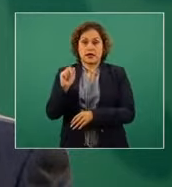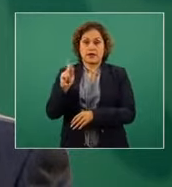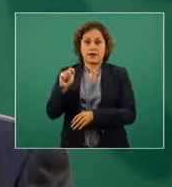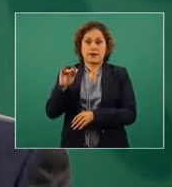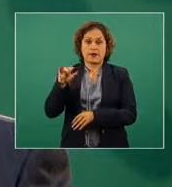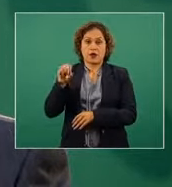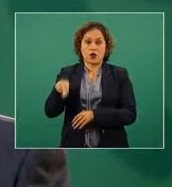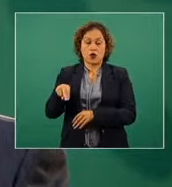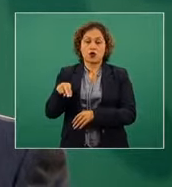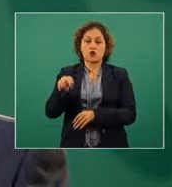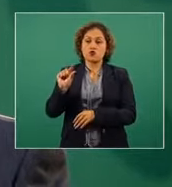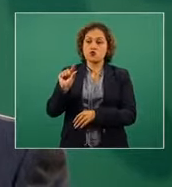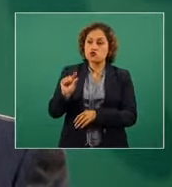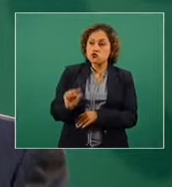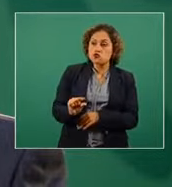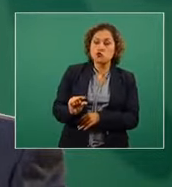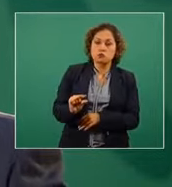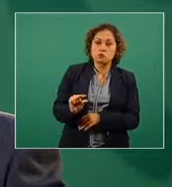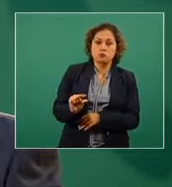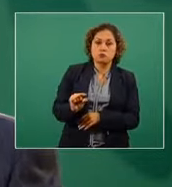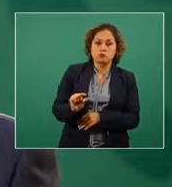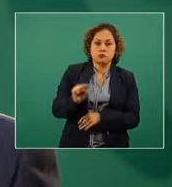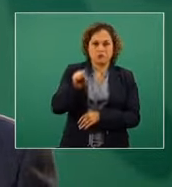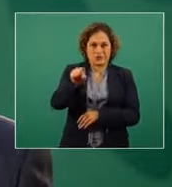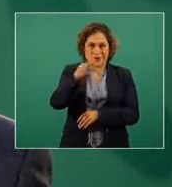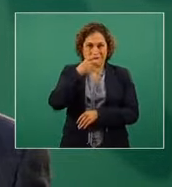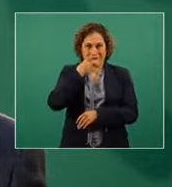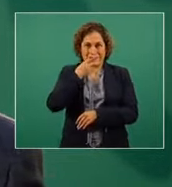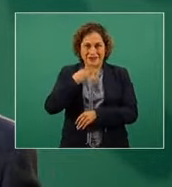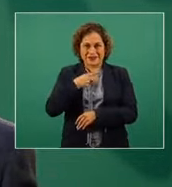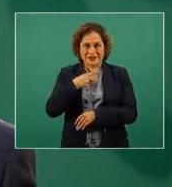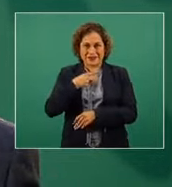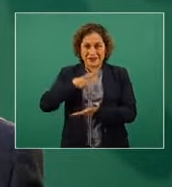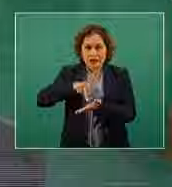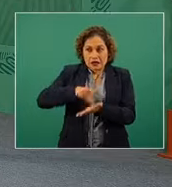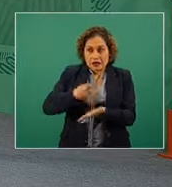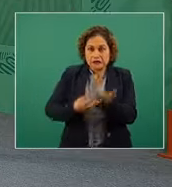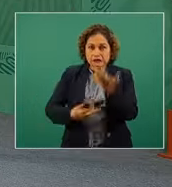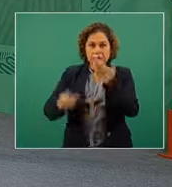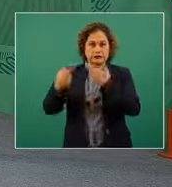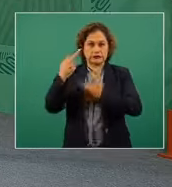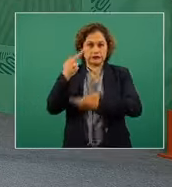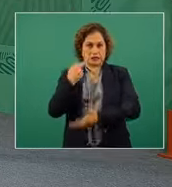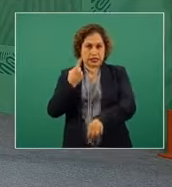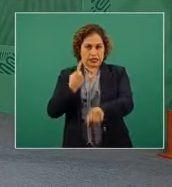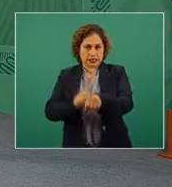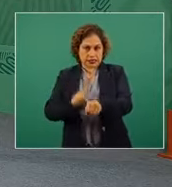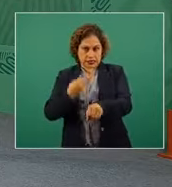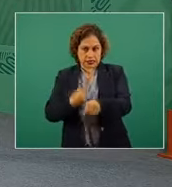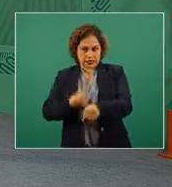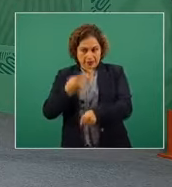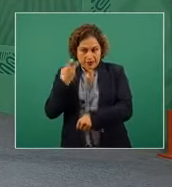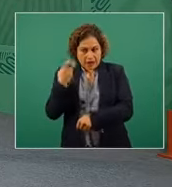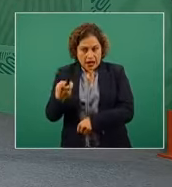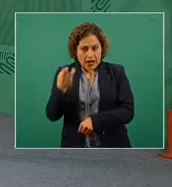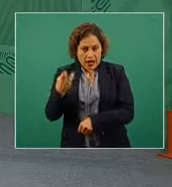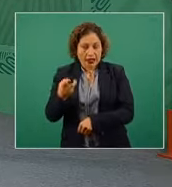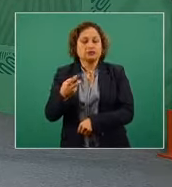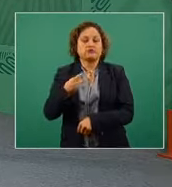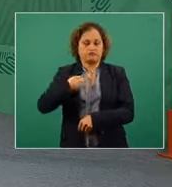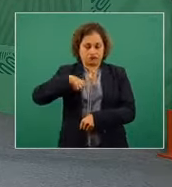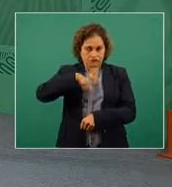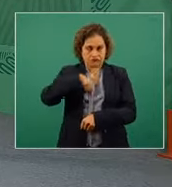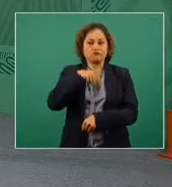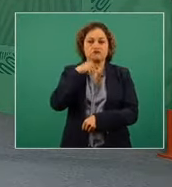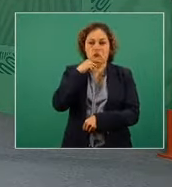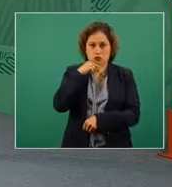riesgo de rebrote del que usted habla es algo que nos preocupa, es algo que habíamos señalado antes de entrar al gobierno desde